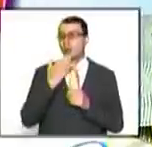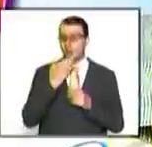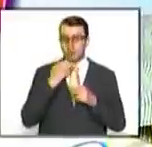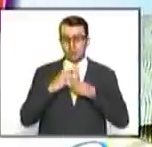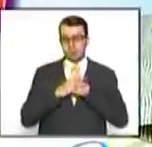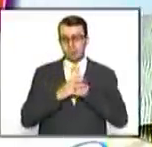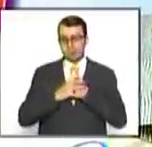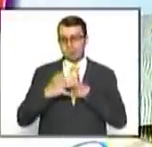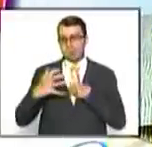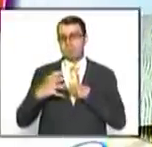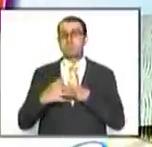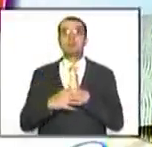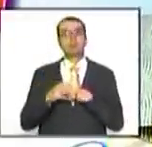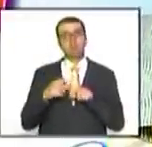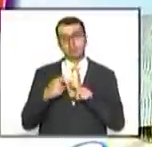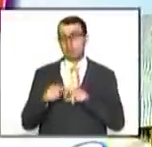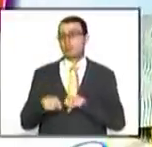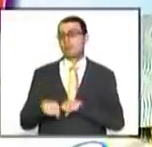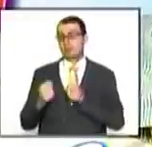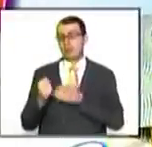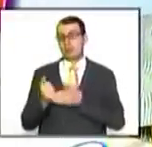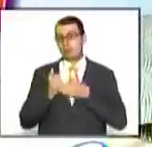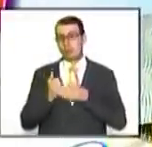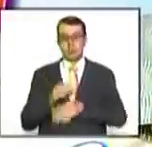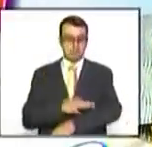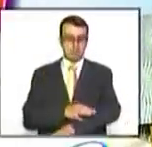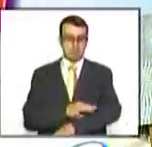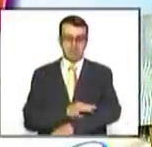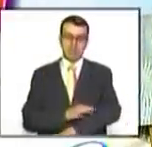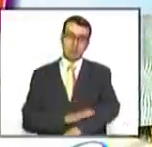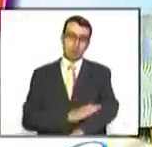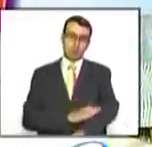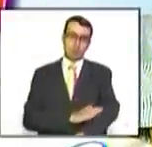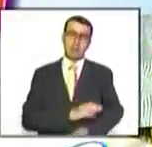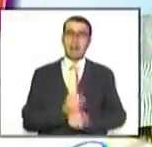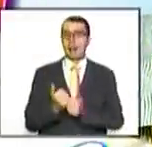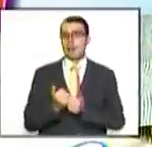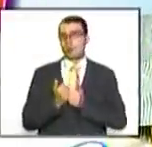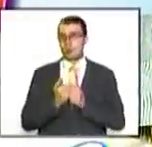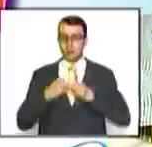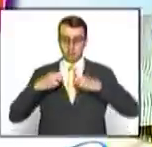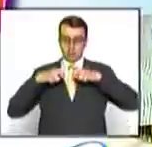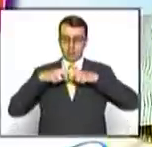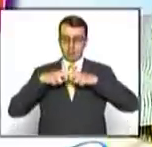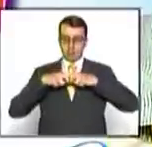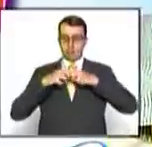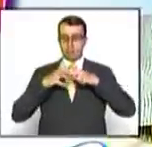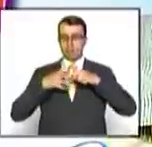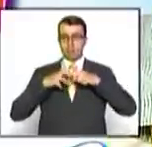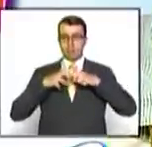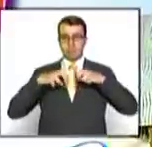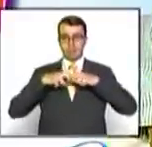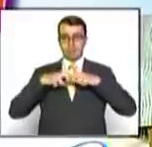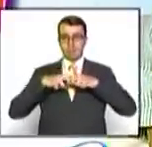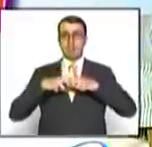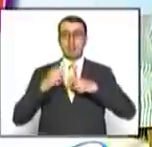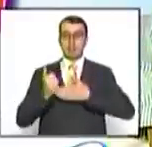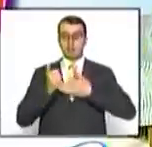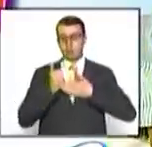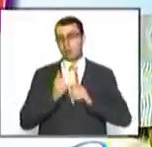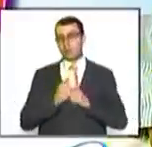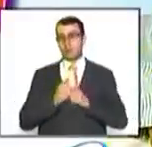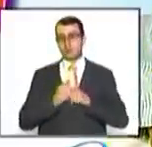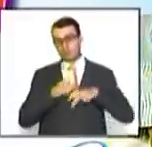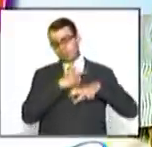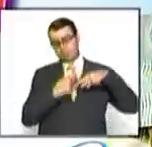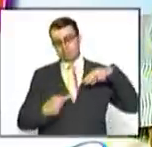artrósicas, en lesiones de piel, en lesiones de ligamentos, en lesiones de úlceras